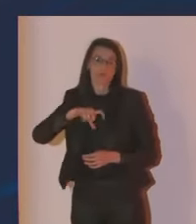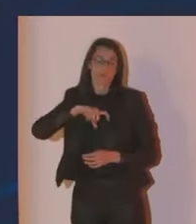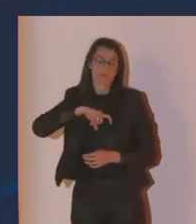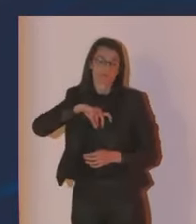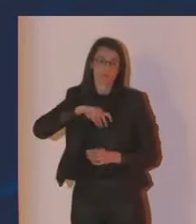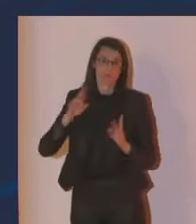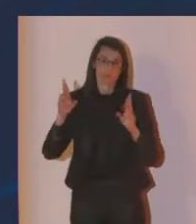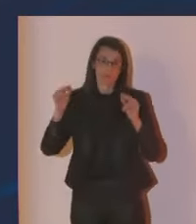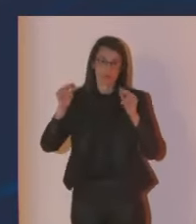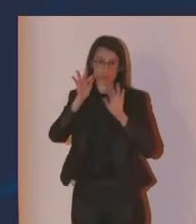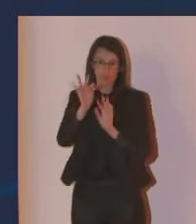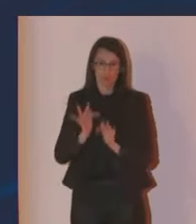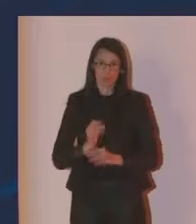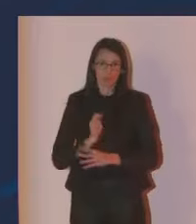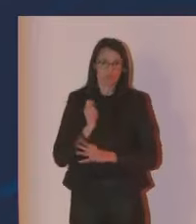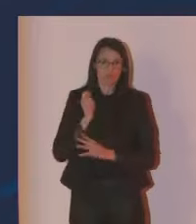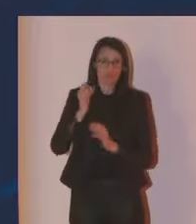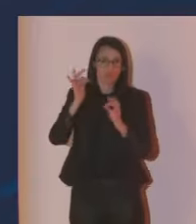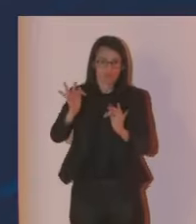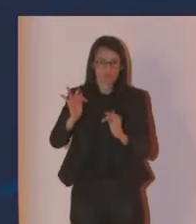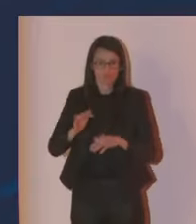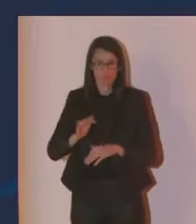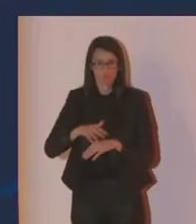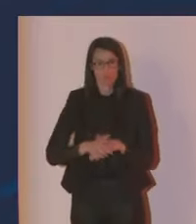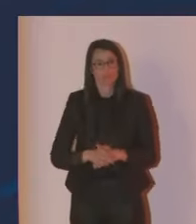León de Araona.